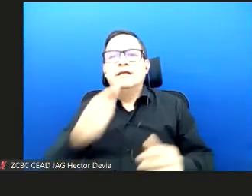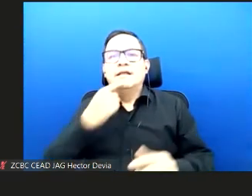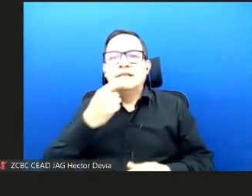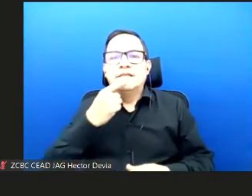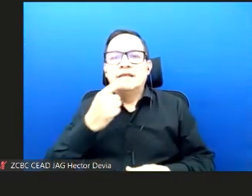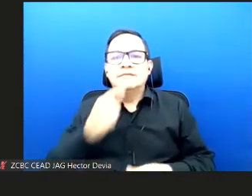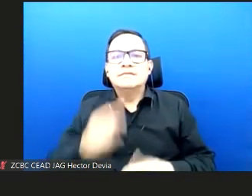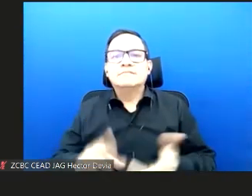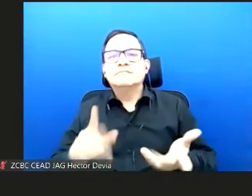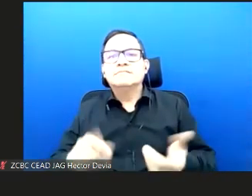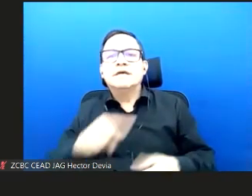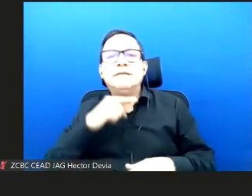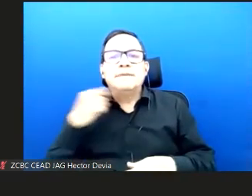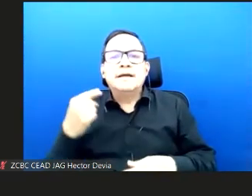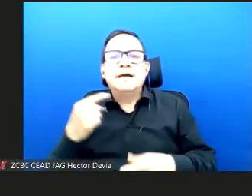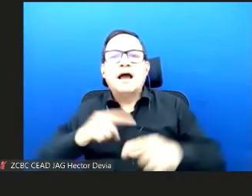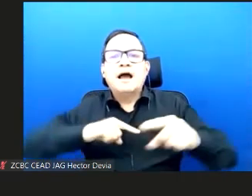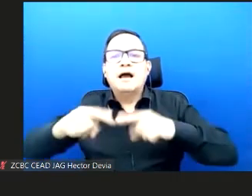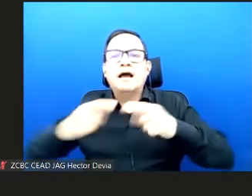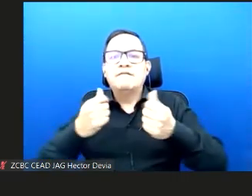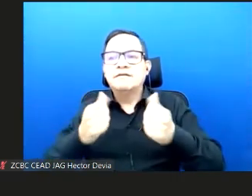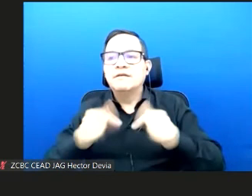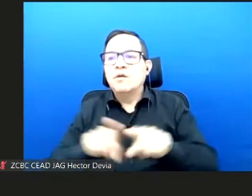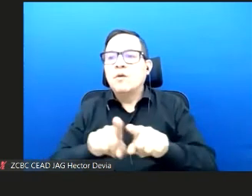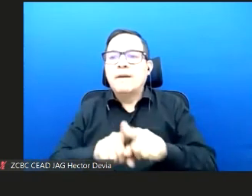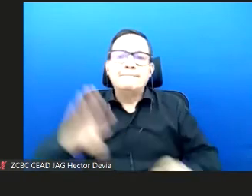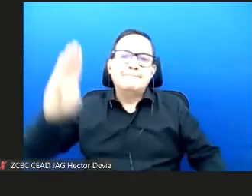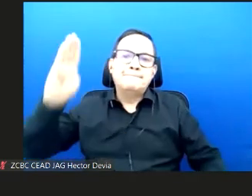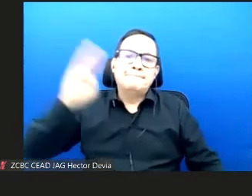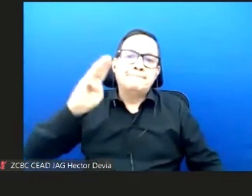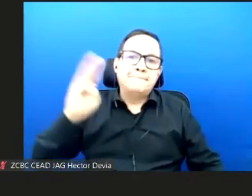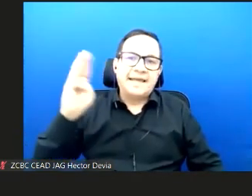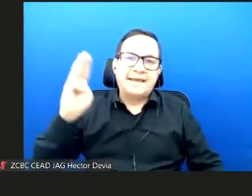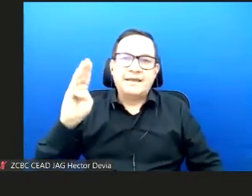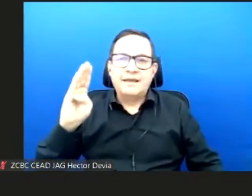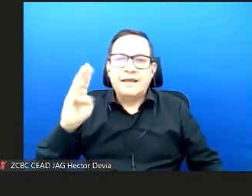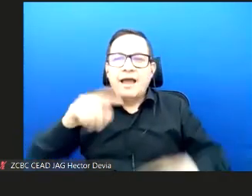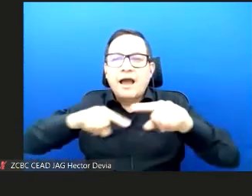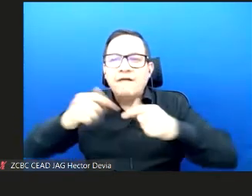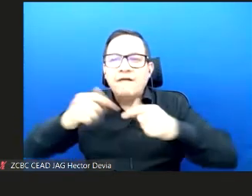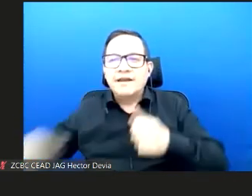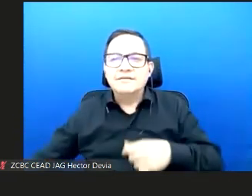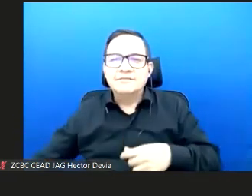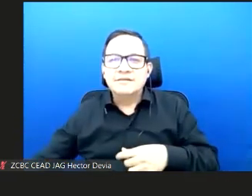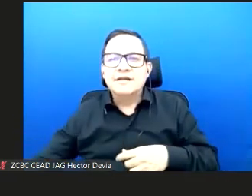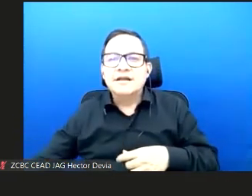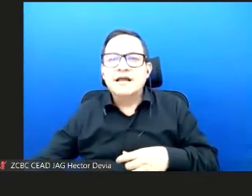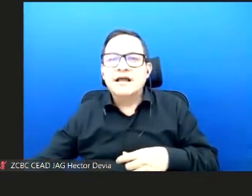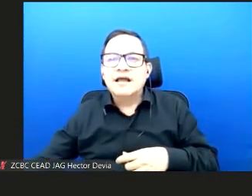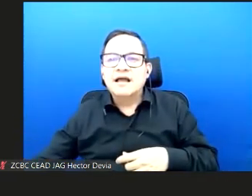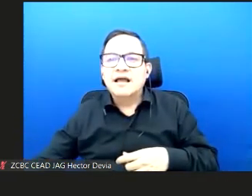es nuestro conjunto B, ¿no es cierto? Aquí los voy a mover un poquito.